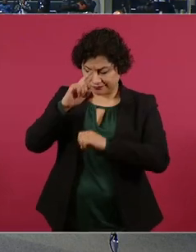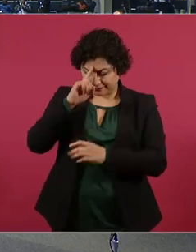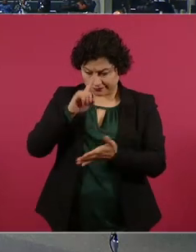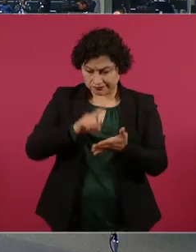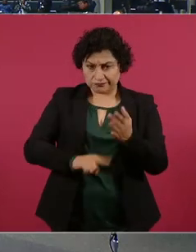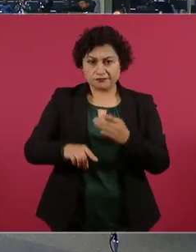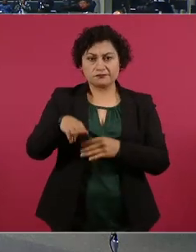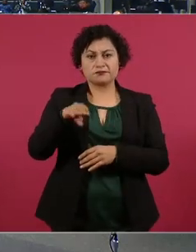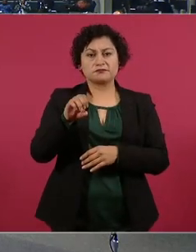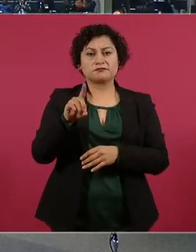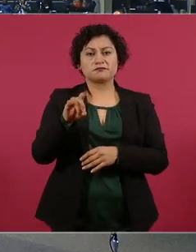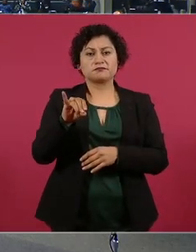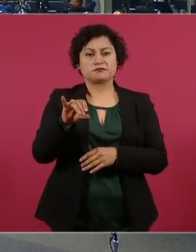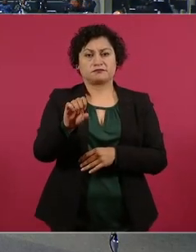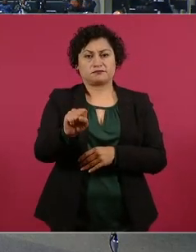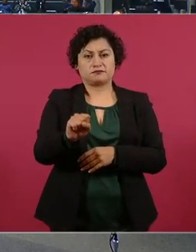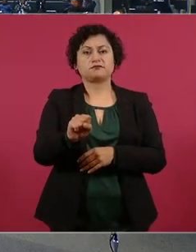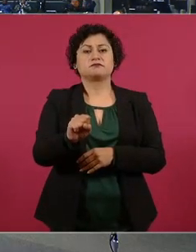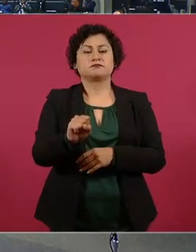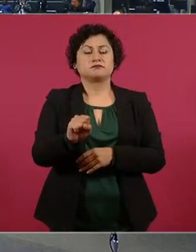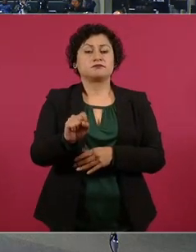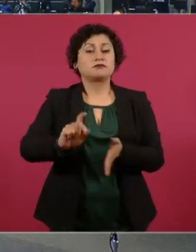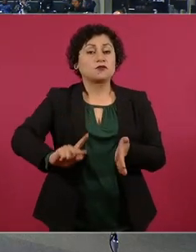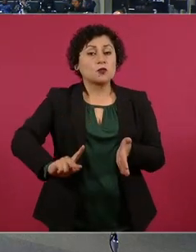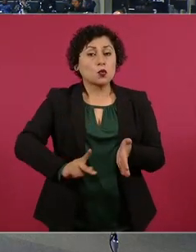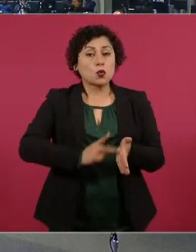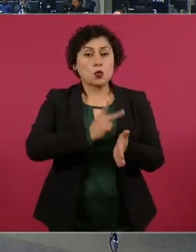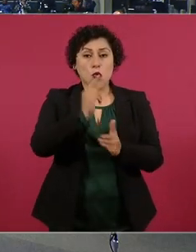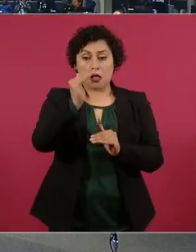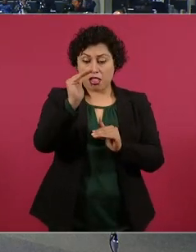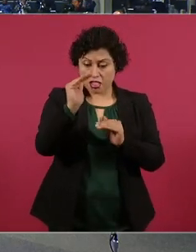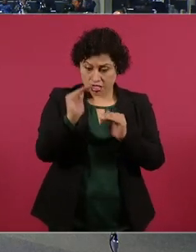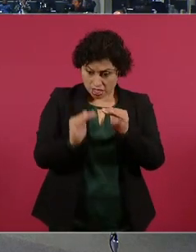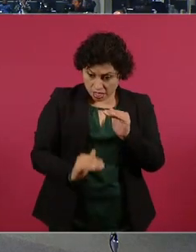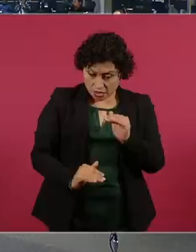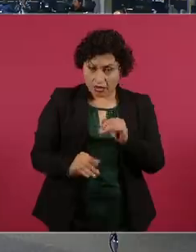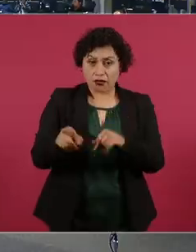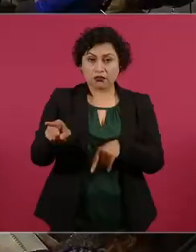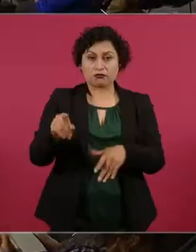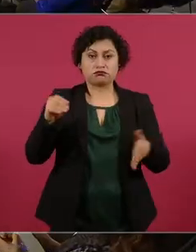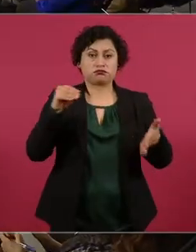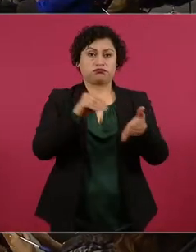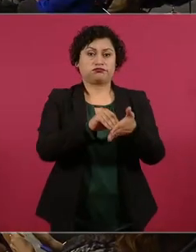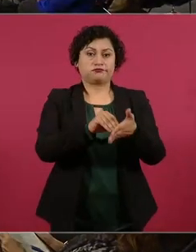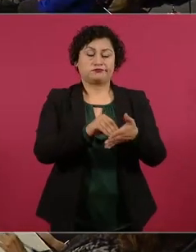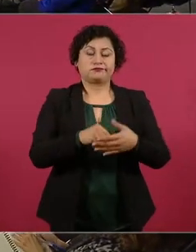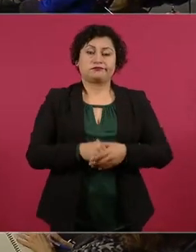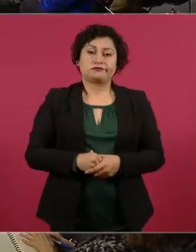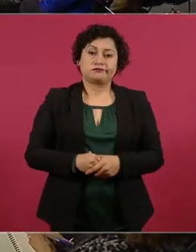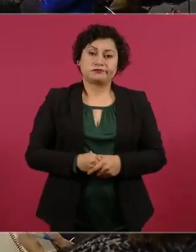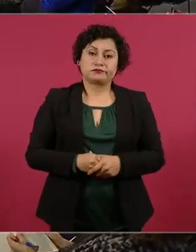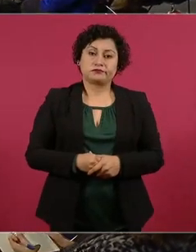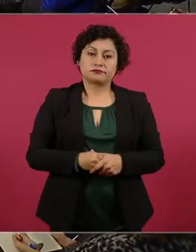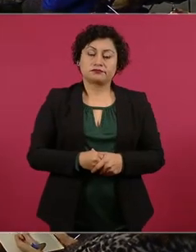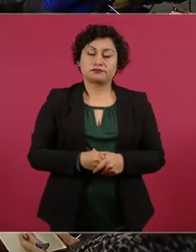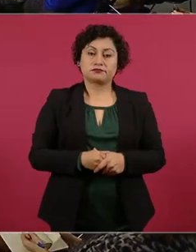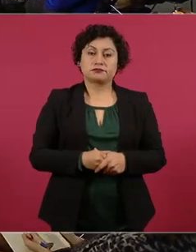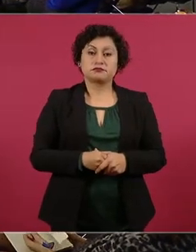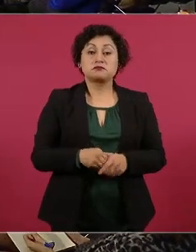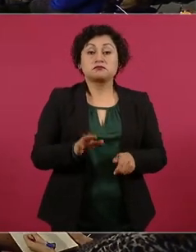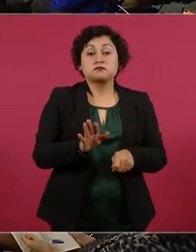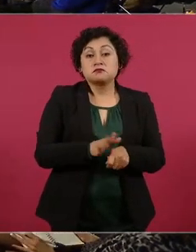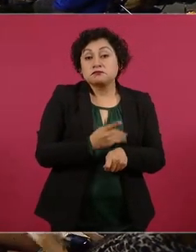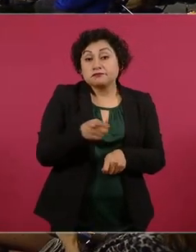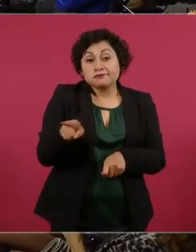bajó otra vez la, ya sí, la dejó en, y diciendo que porque se